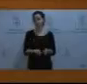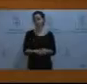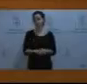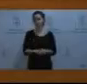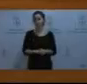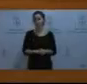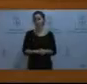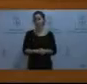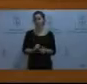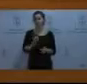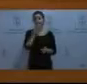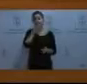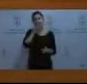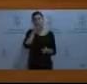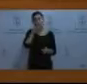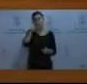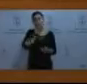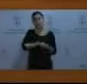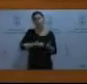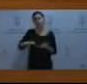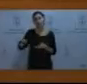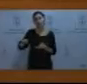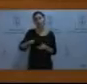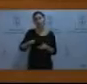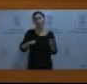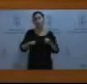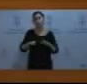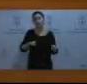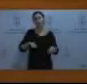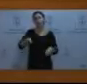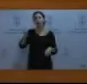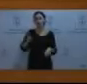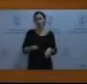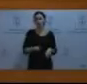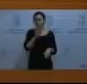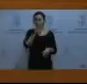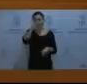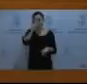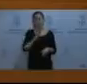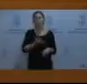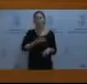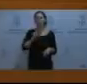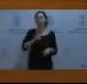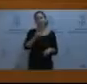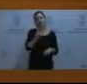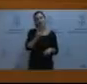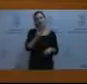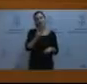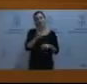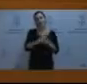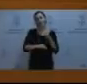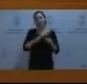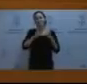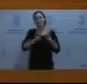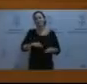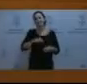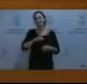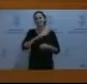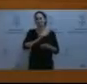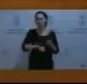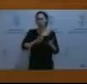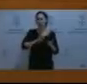conocía, si tiene autorización. Porque yo no sé qué es peor, que el alcalde haya actuado sin autorización o que se haya autorizado esto. Porque si todas las leyes que